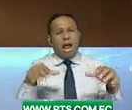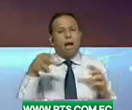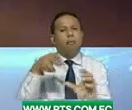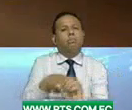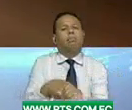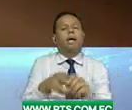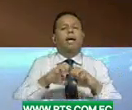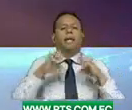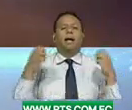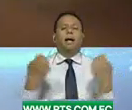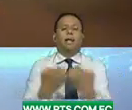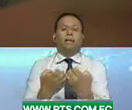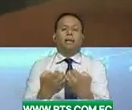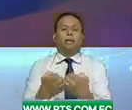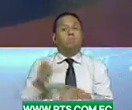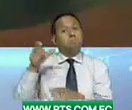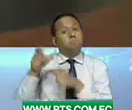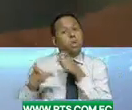los fanáticos